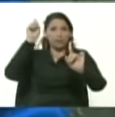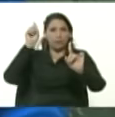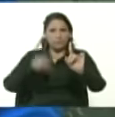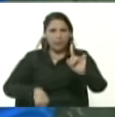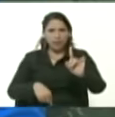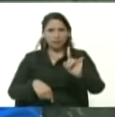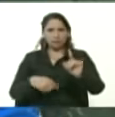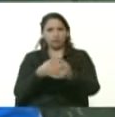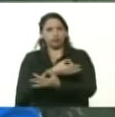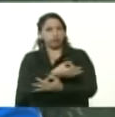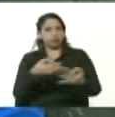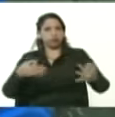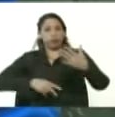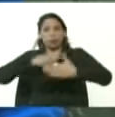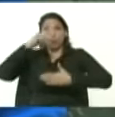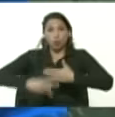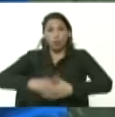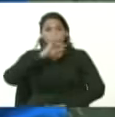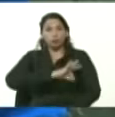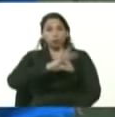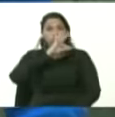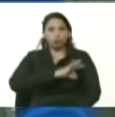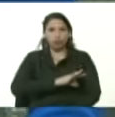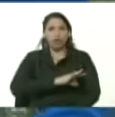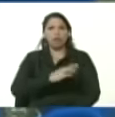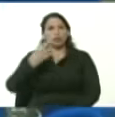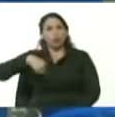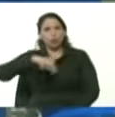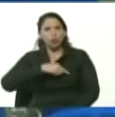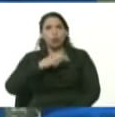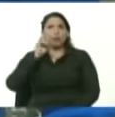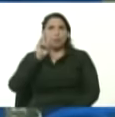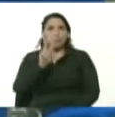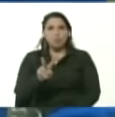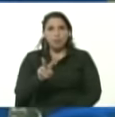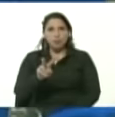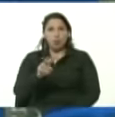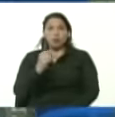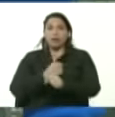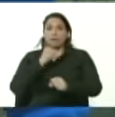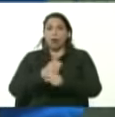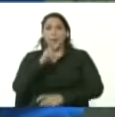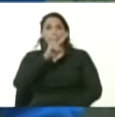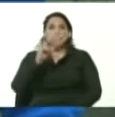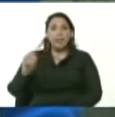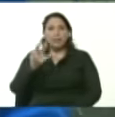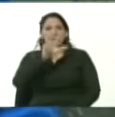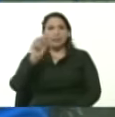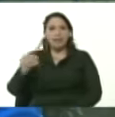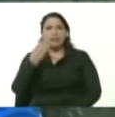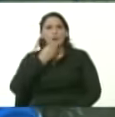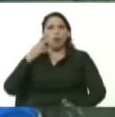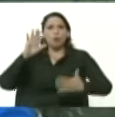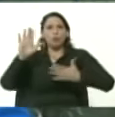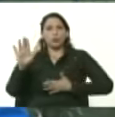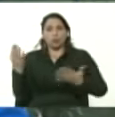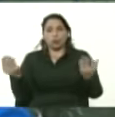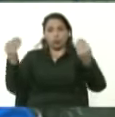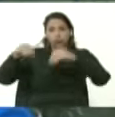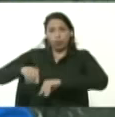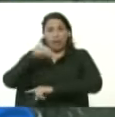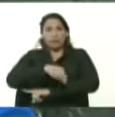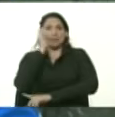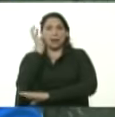los extraordinarios programas sociales, destacamos la Agenda 2030 como un compromiso conjunto de esta